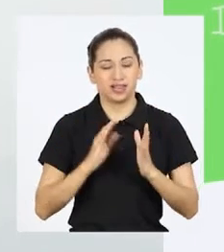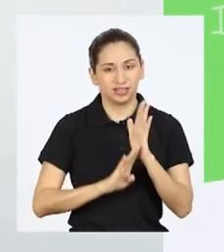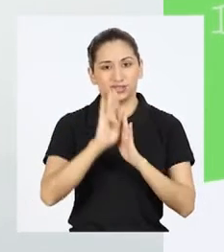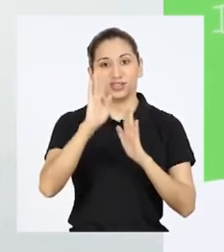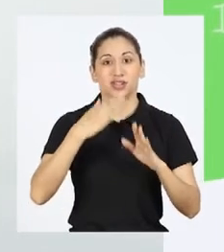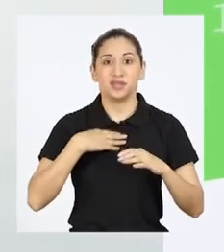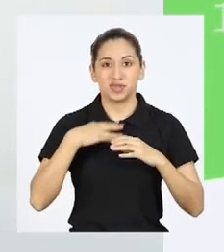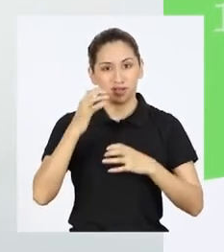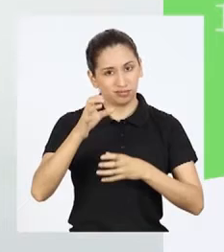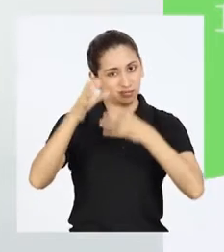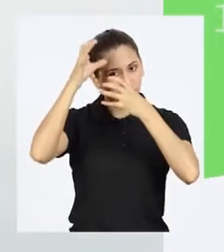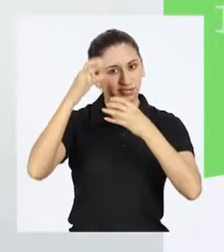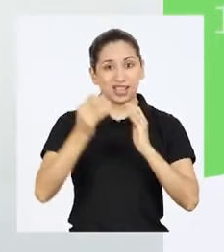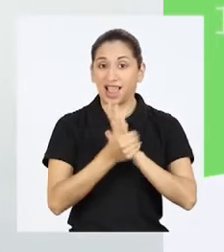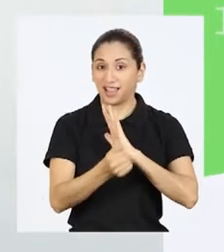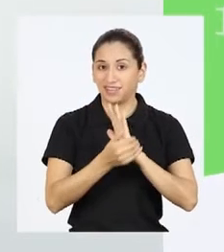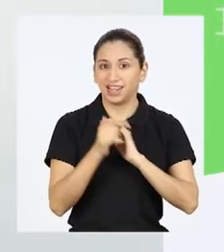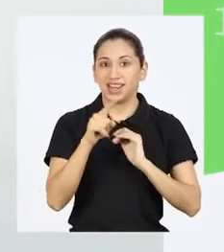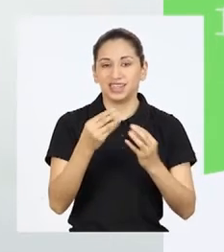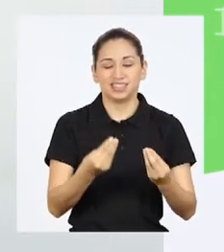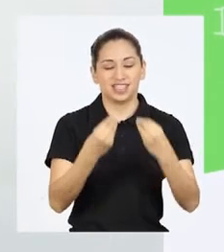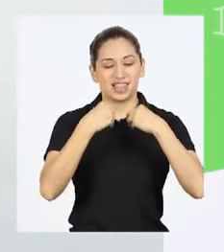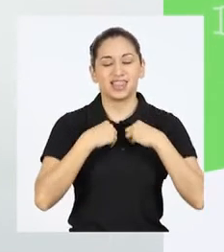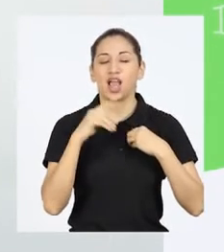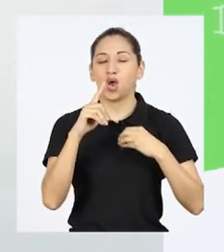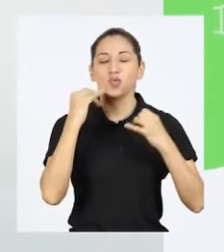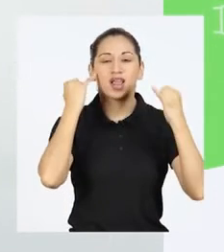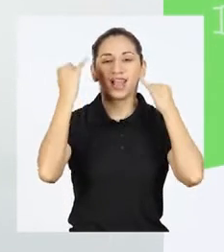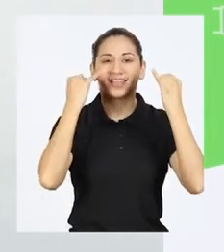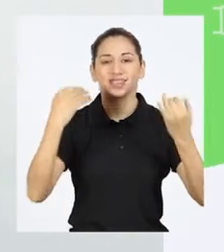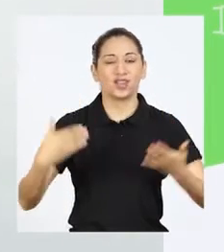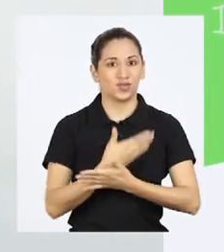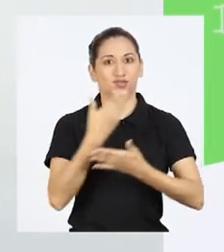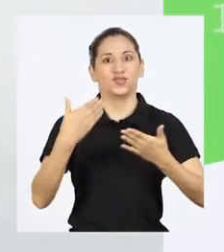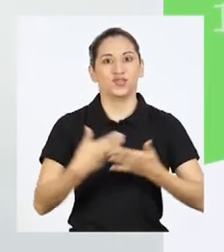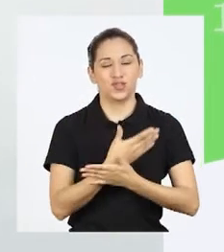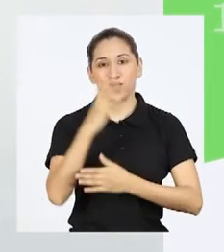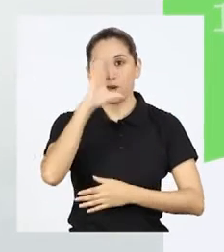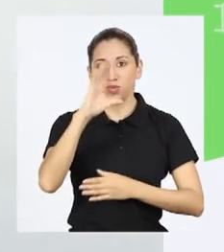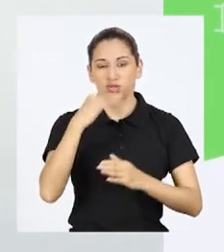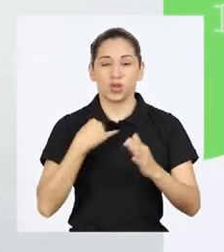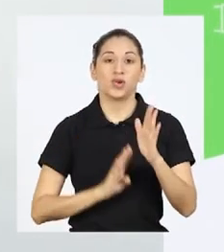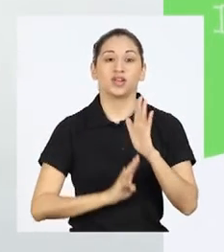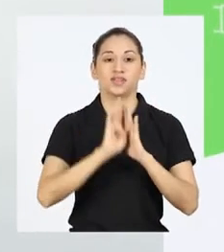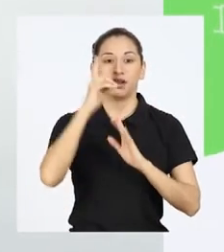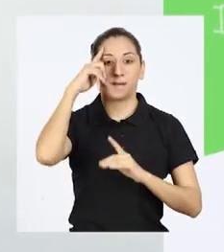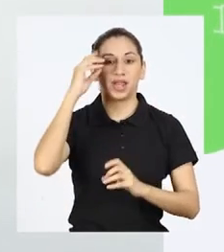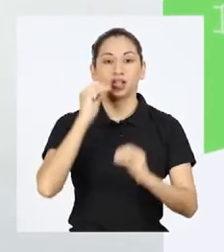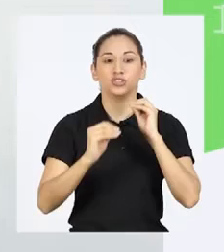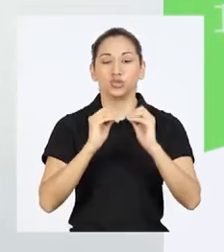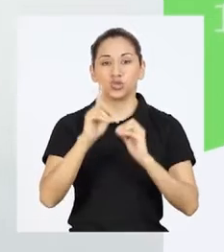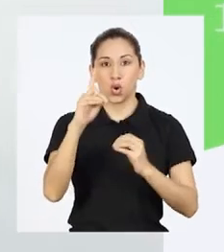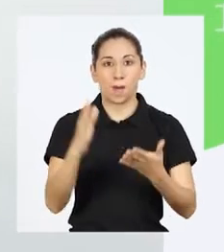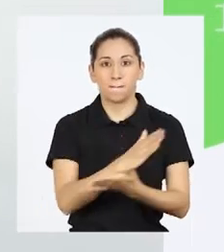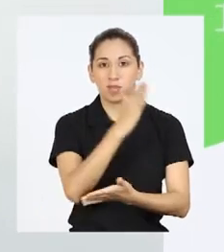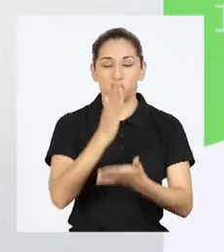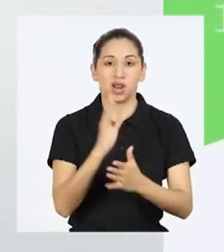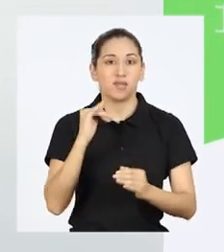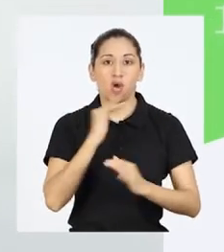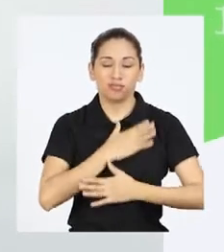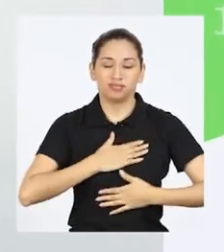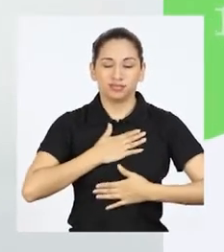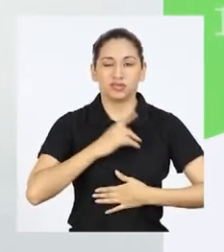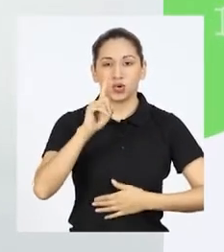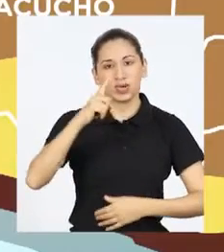y habilidades, y esto me permite idear de forma innovadora, buscando un emprendimiento para solucionar un problema o satisfacer